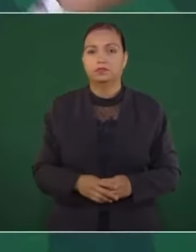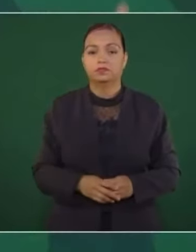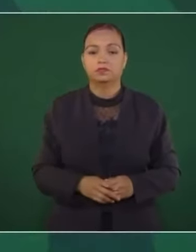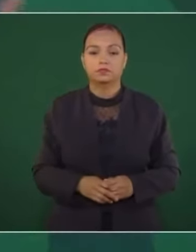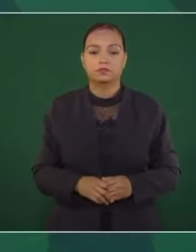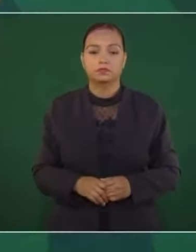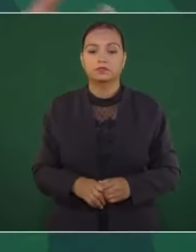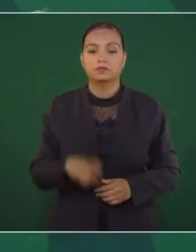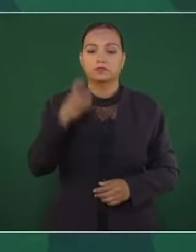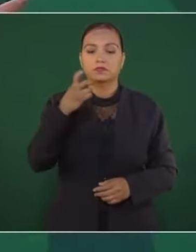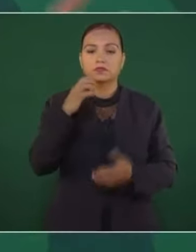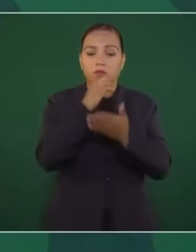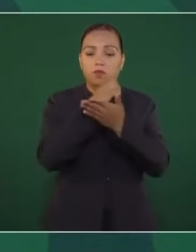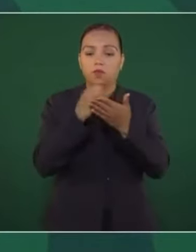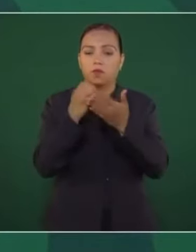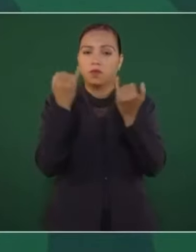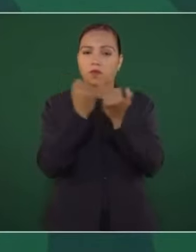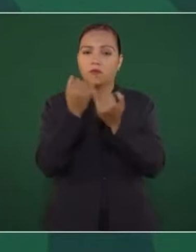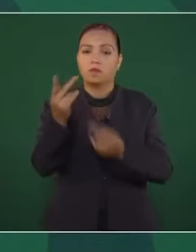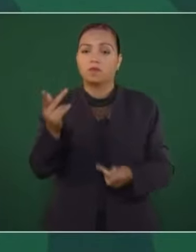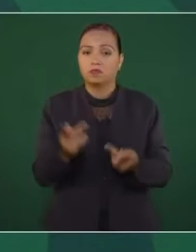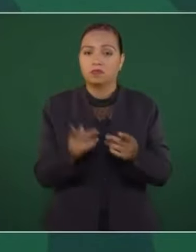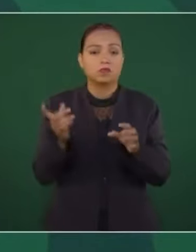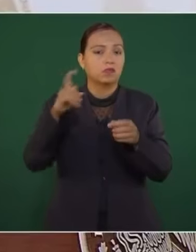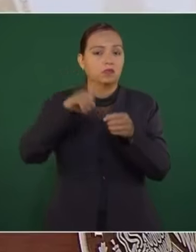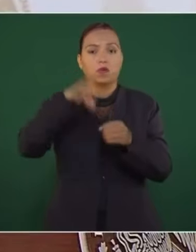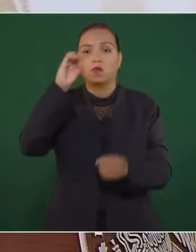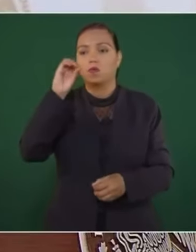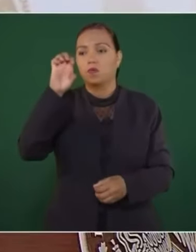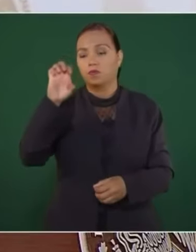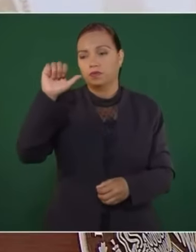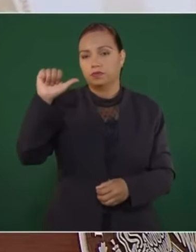Y esas organizaciones pertenecen a la OEA.